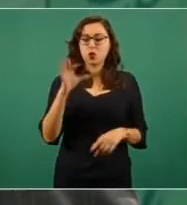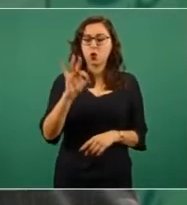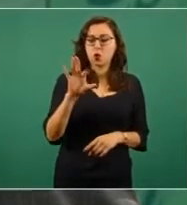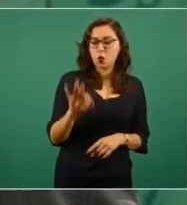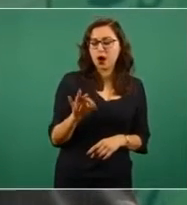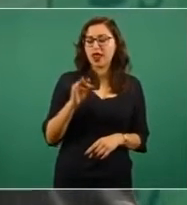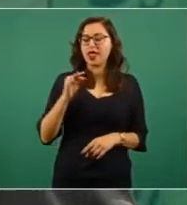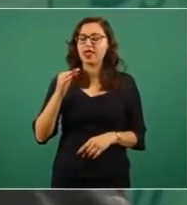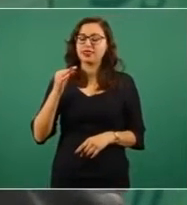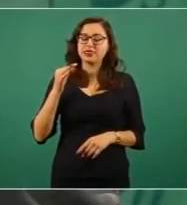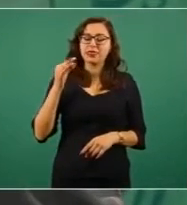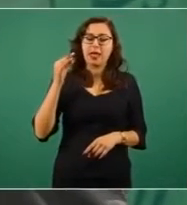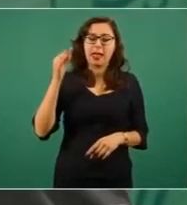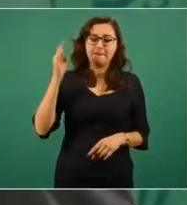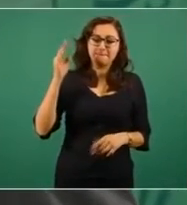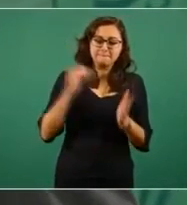$40.600 millones